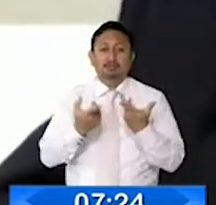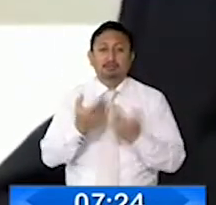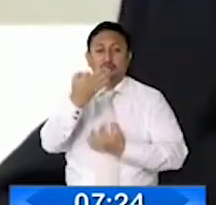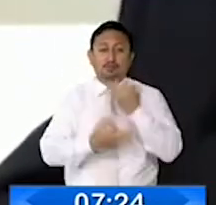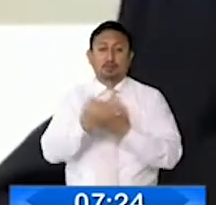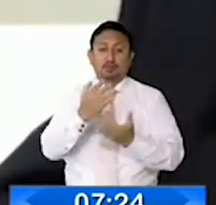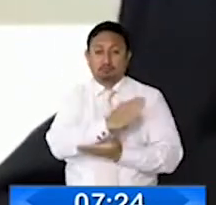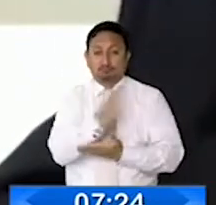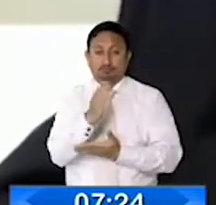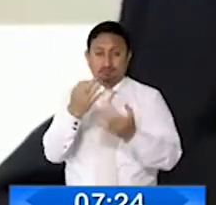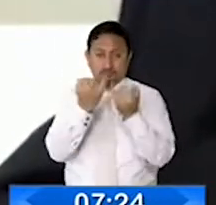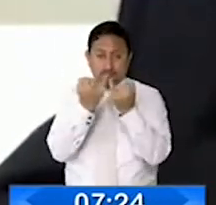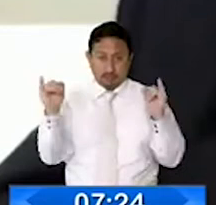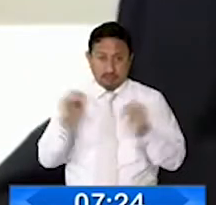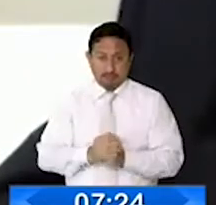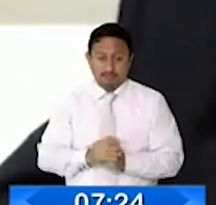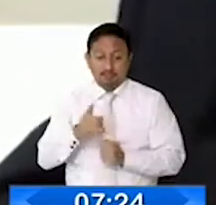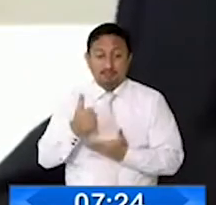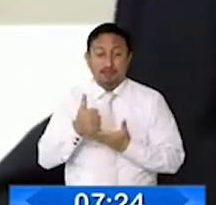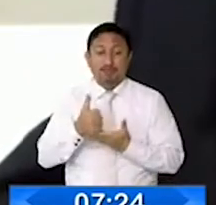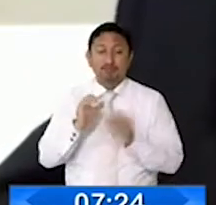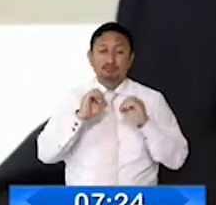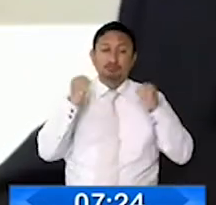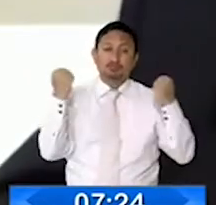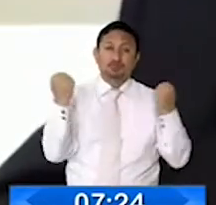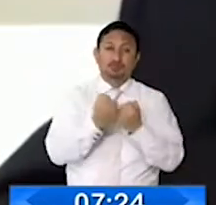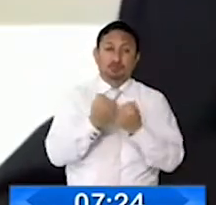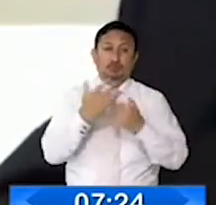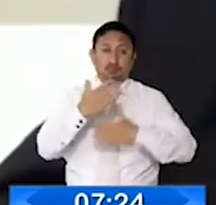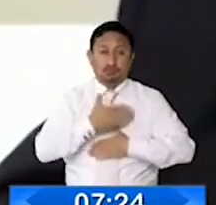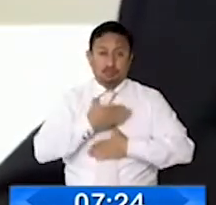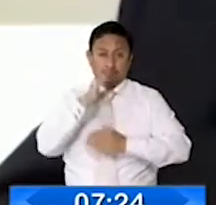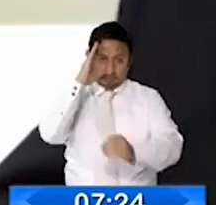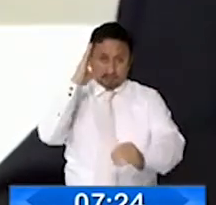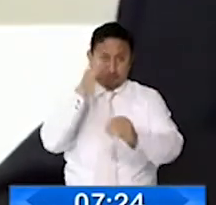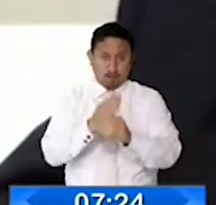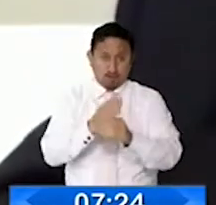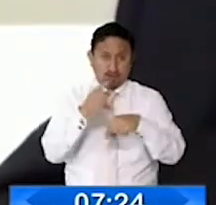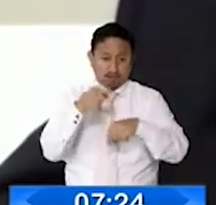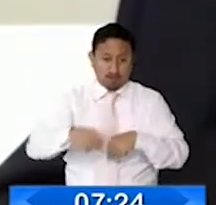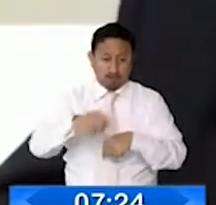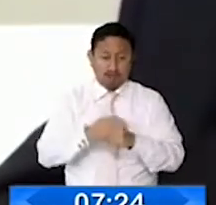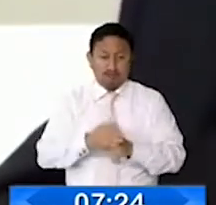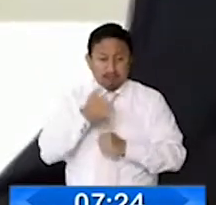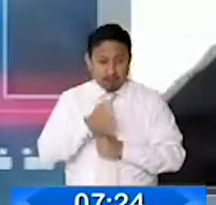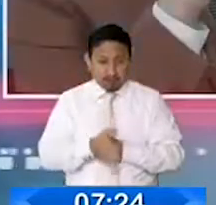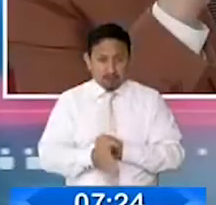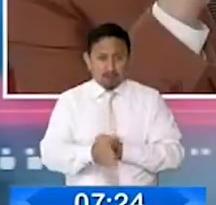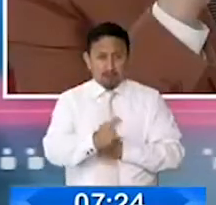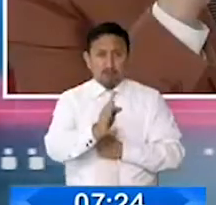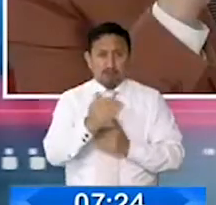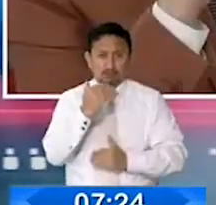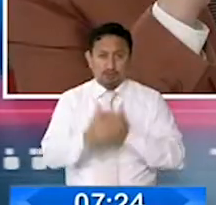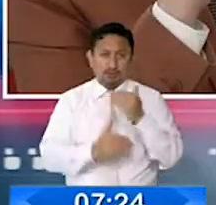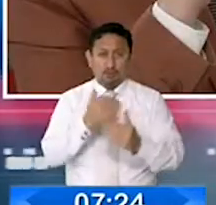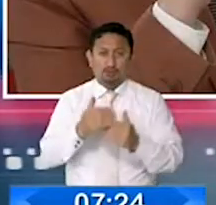independencia de la función judicial en beneficio de la sociedad. Ese va a ser nuestro norte, esa va a ser la brújula que nos va a permitir